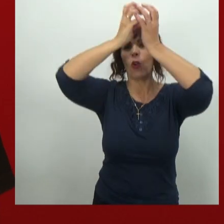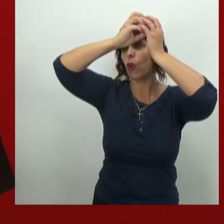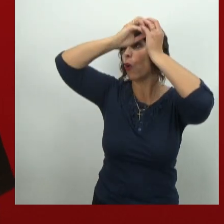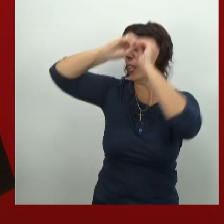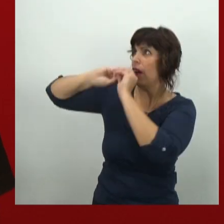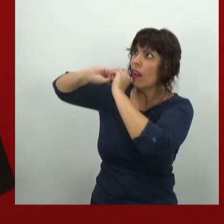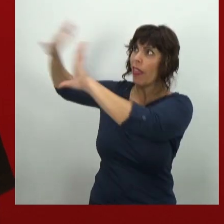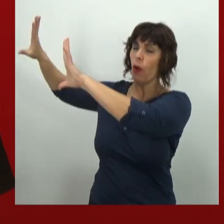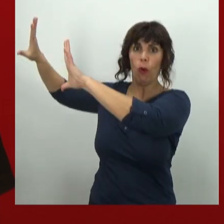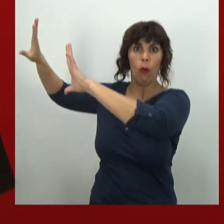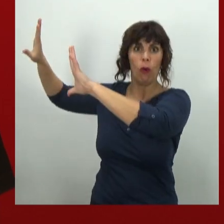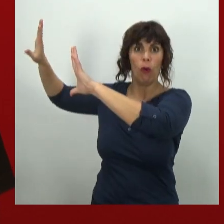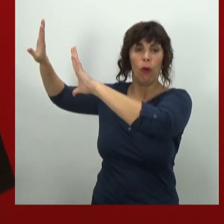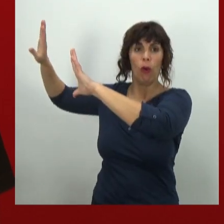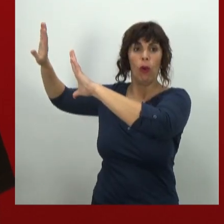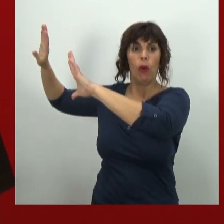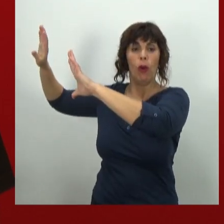de aquella jovencita